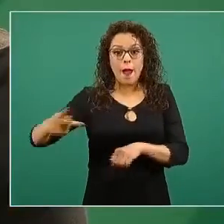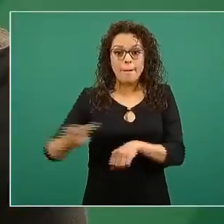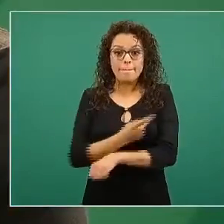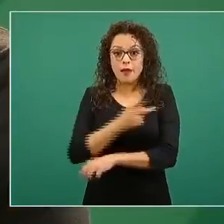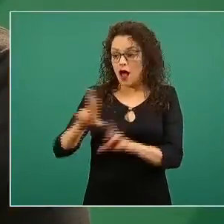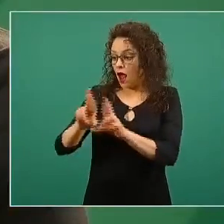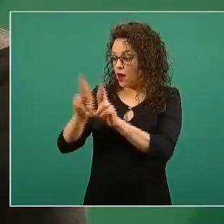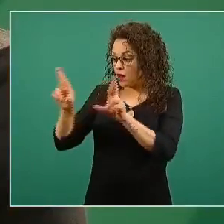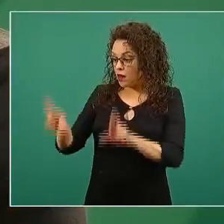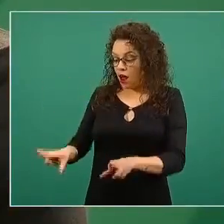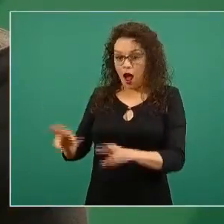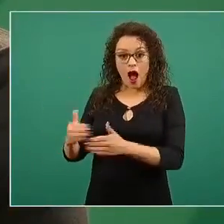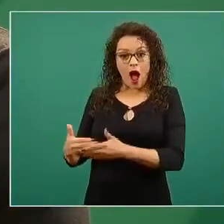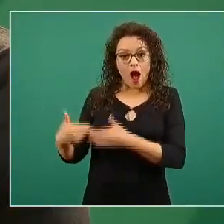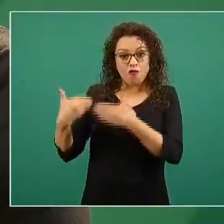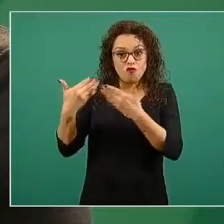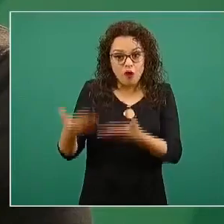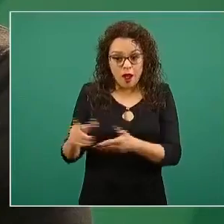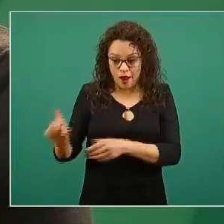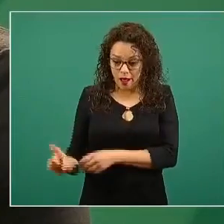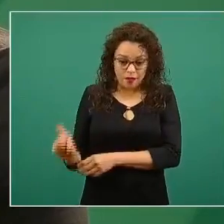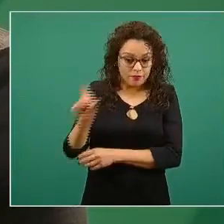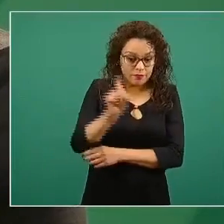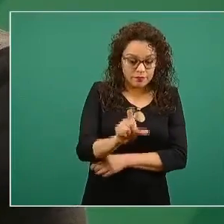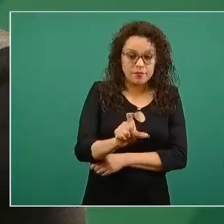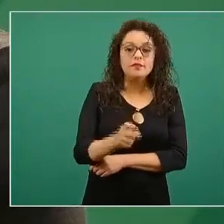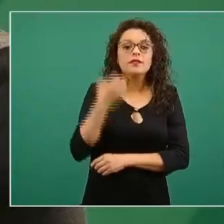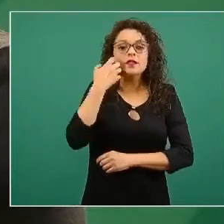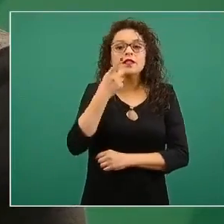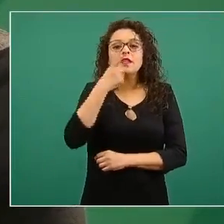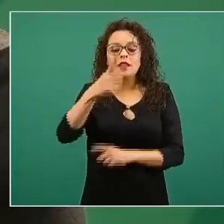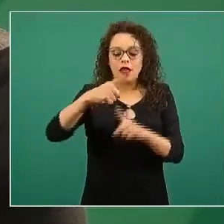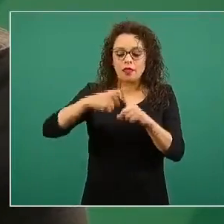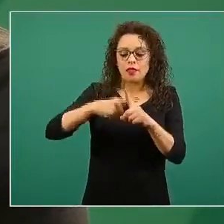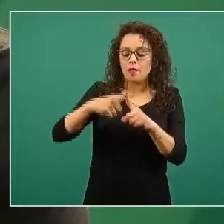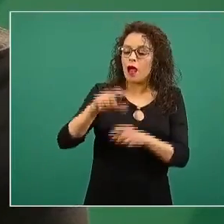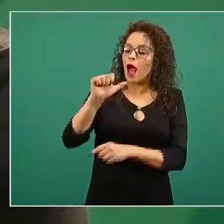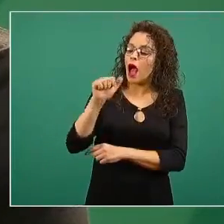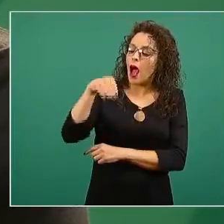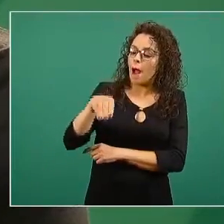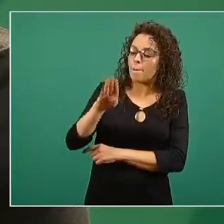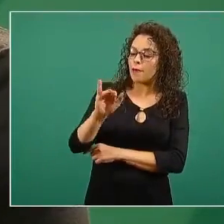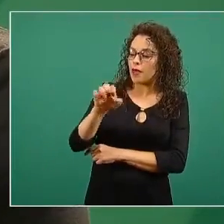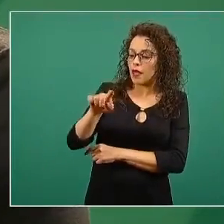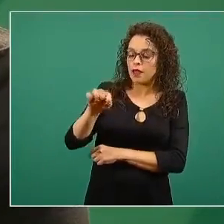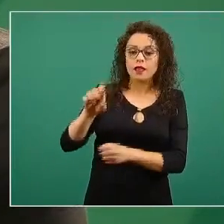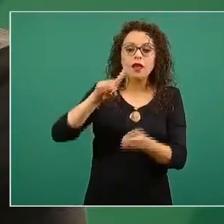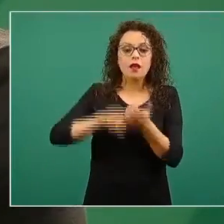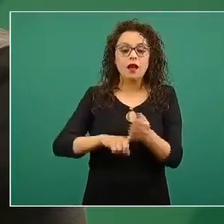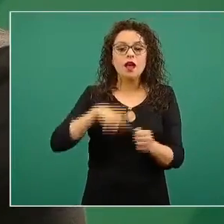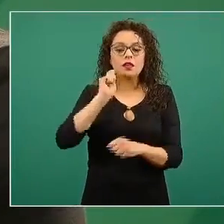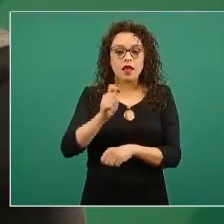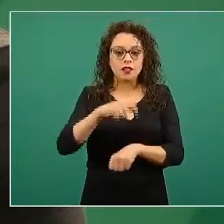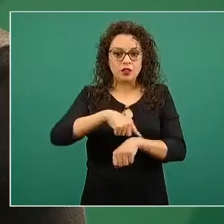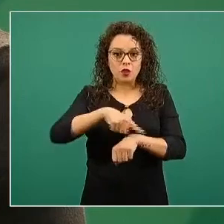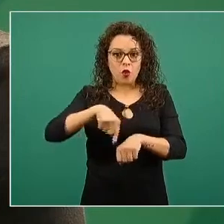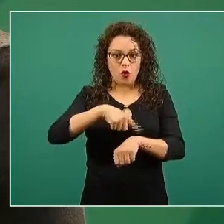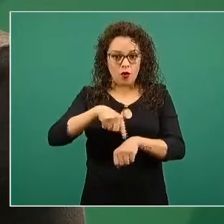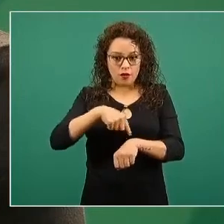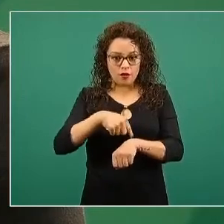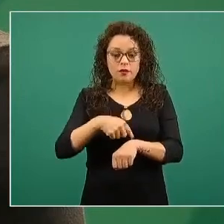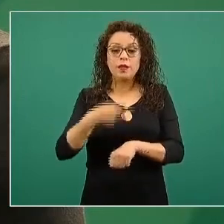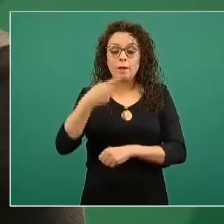refrigerador, se habla de una temperatura ambiente y se da este marco de horas en una temperatura de que no sobrepase los